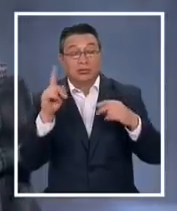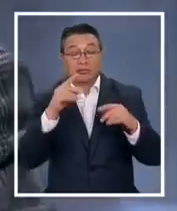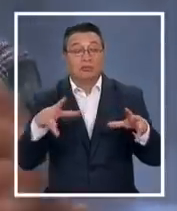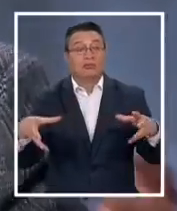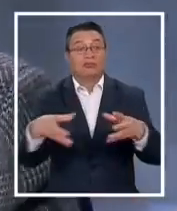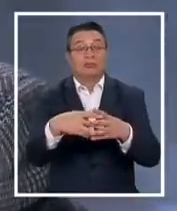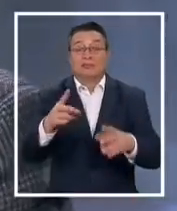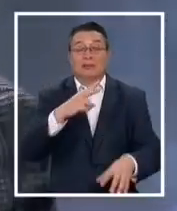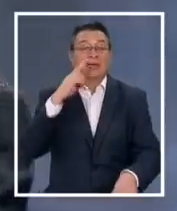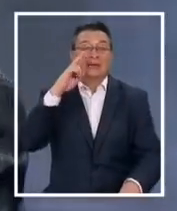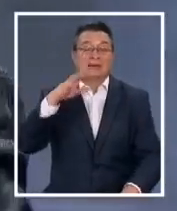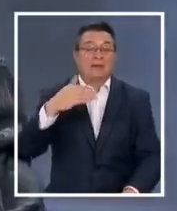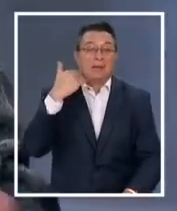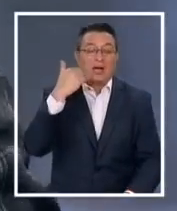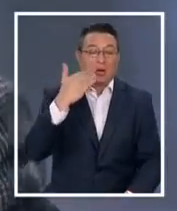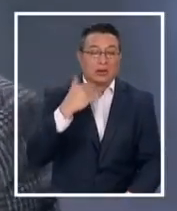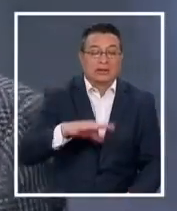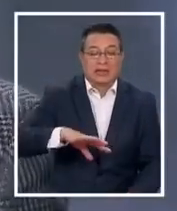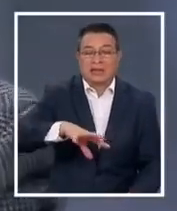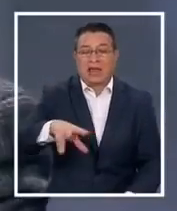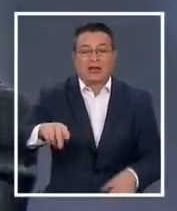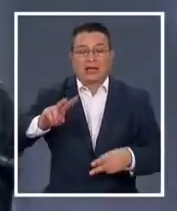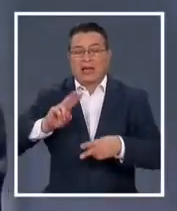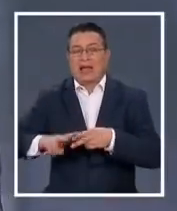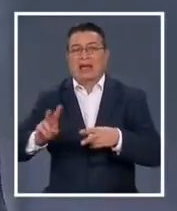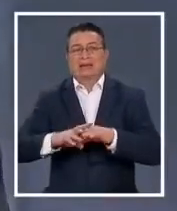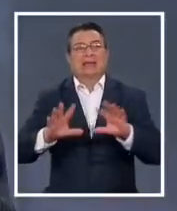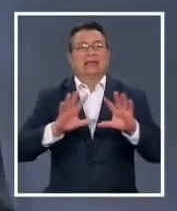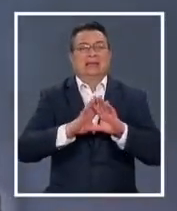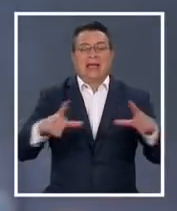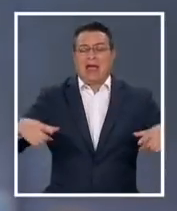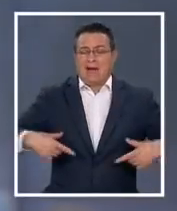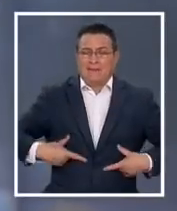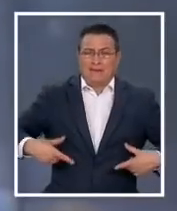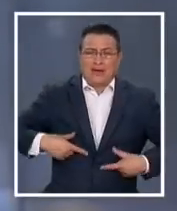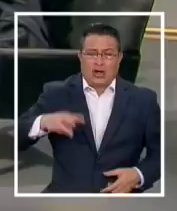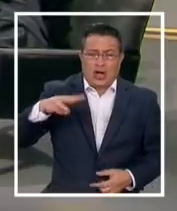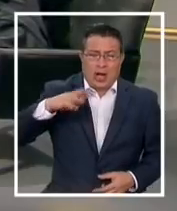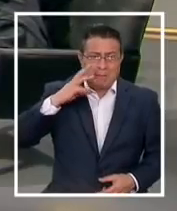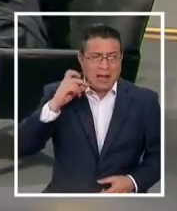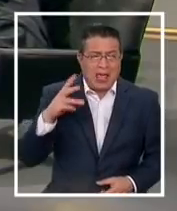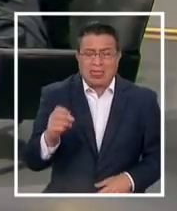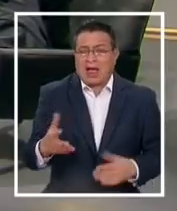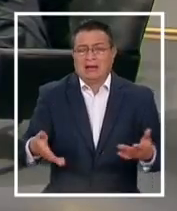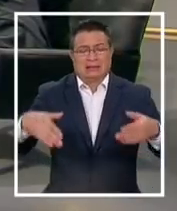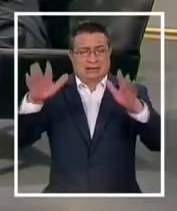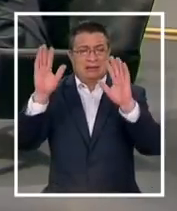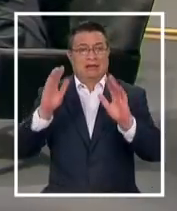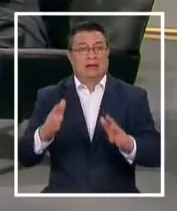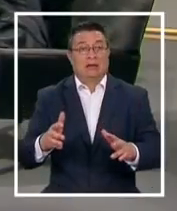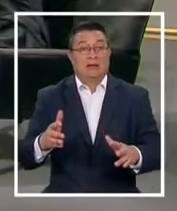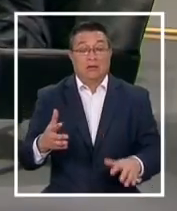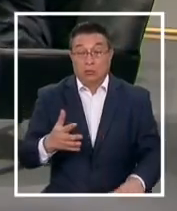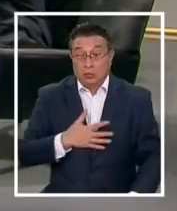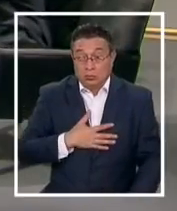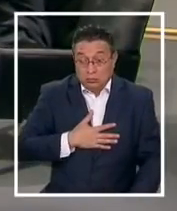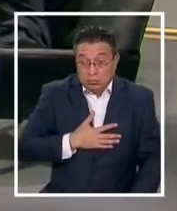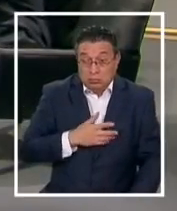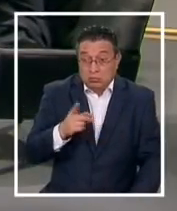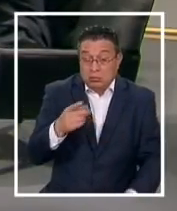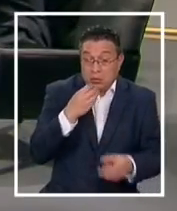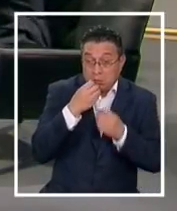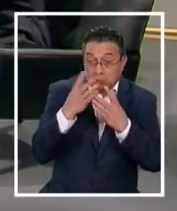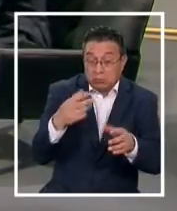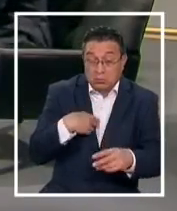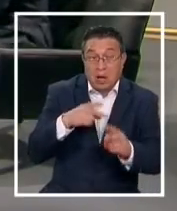de sinvergüenza, ladrones, que no hacen nada, que son unos flojos de mierda. Oye, perdóname. Yo respeto esa